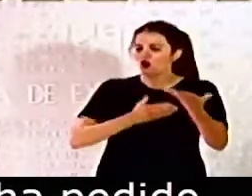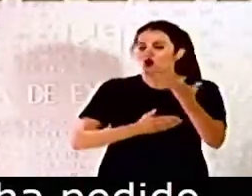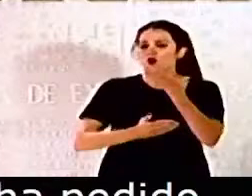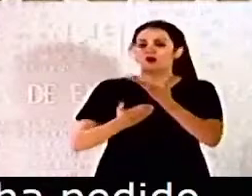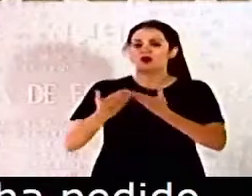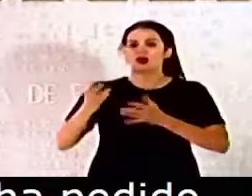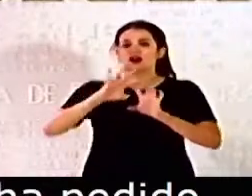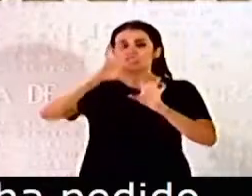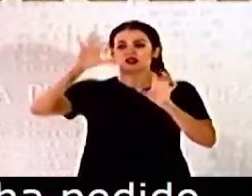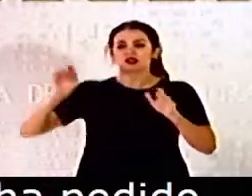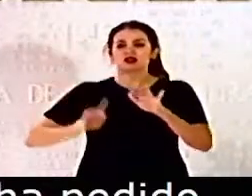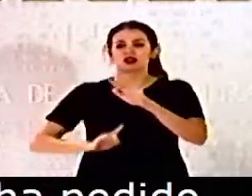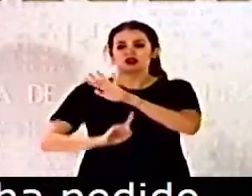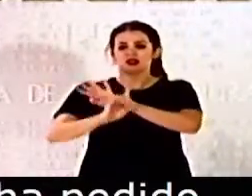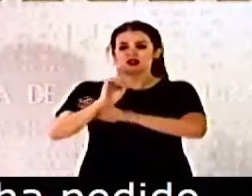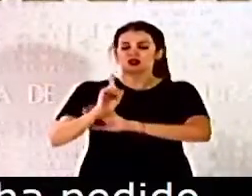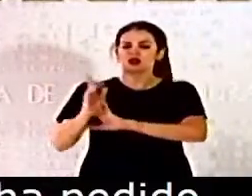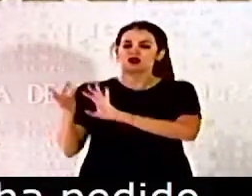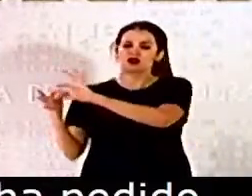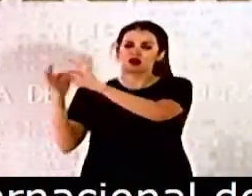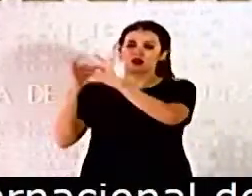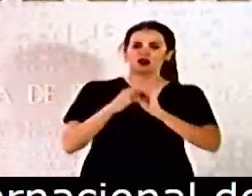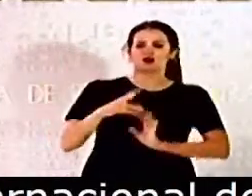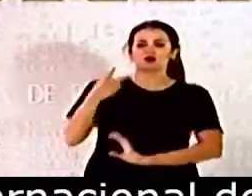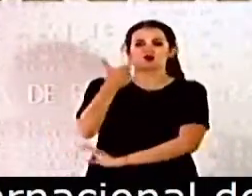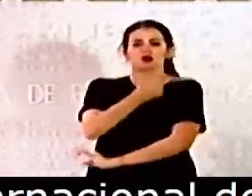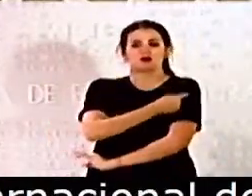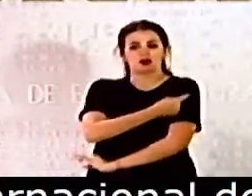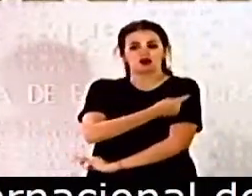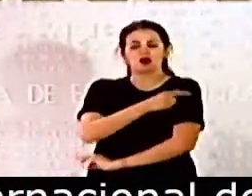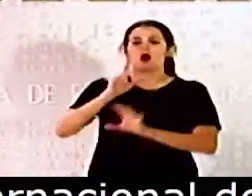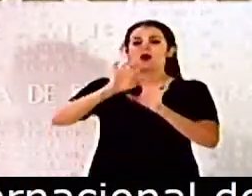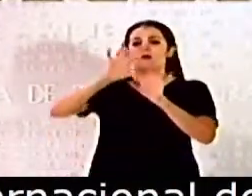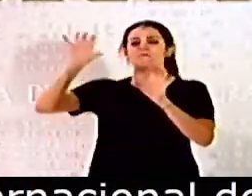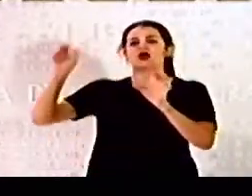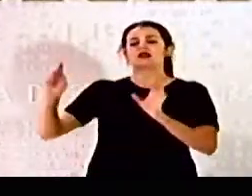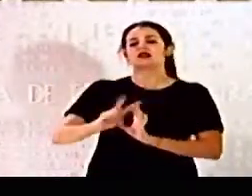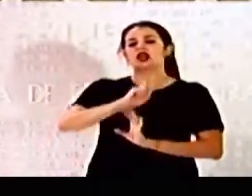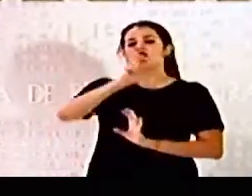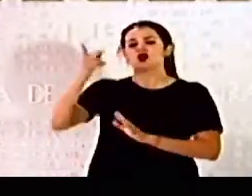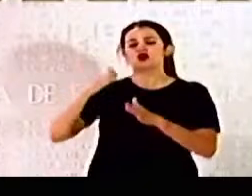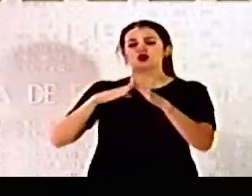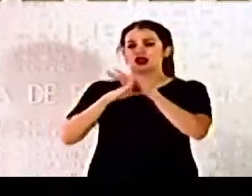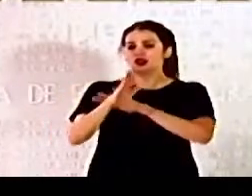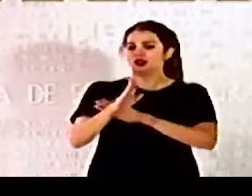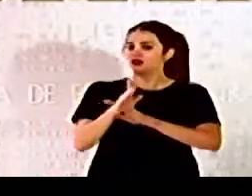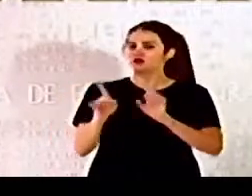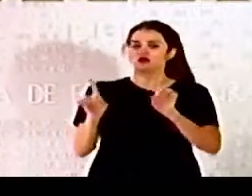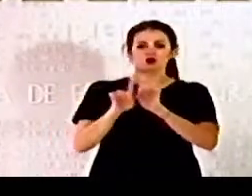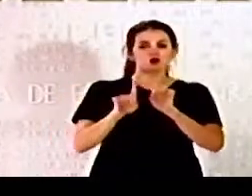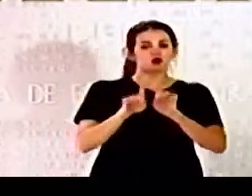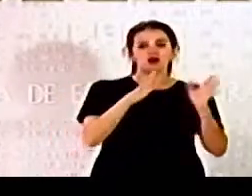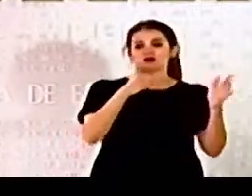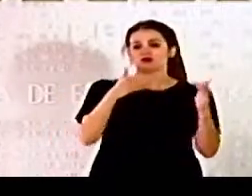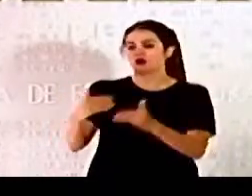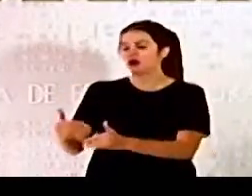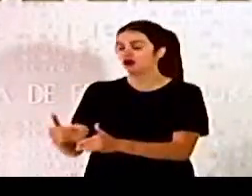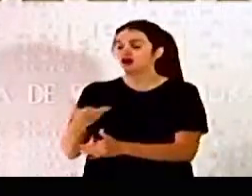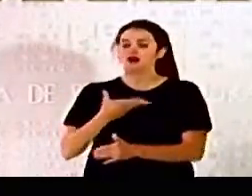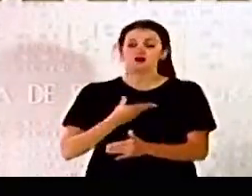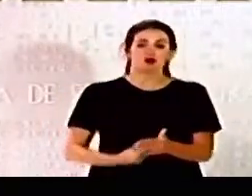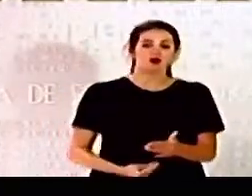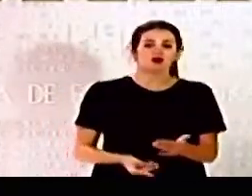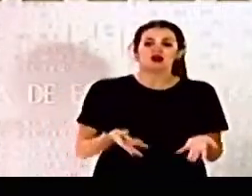al desarrollo en materia de vacunación a otros países que no tienen el mismo acceso, desafortunadamente, que